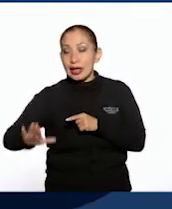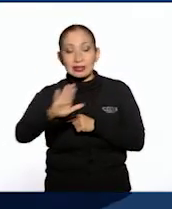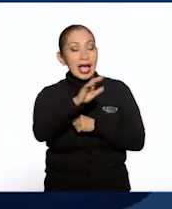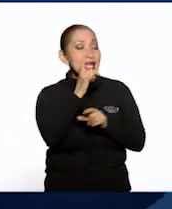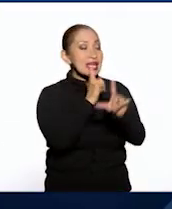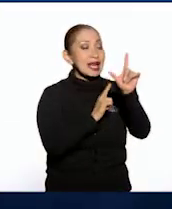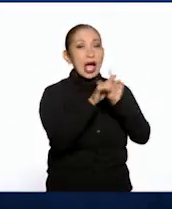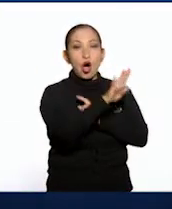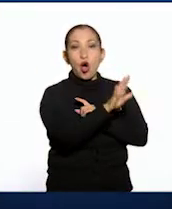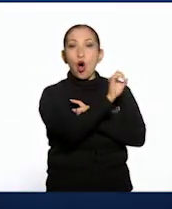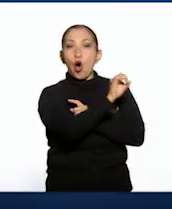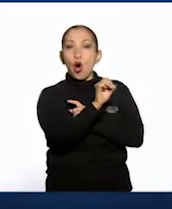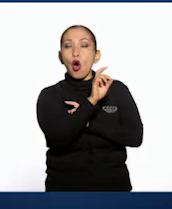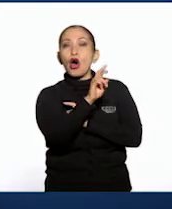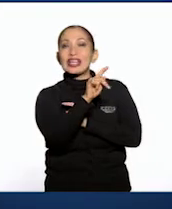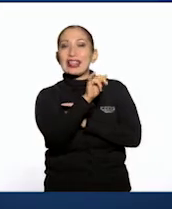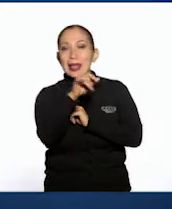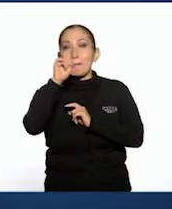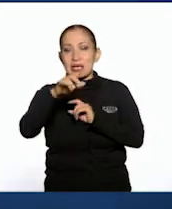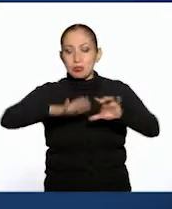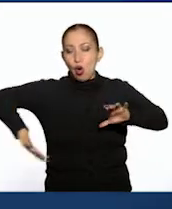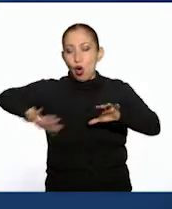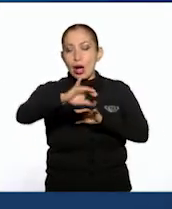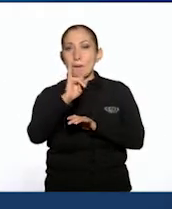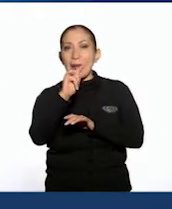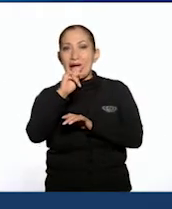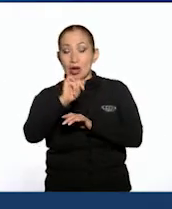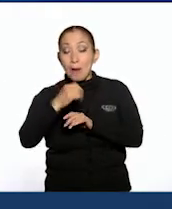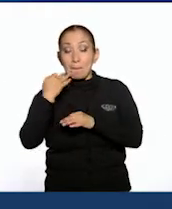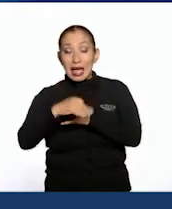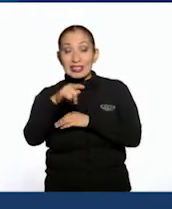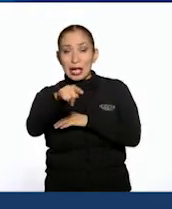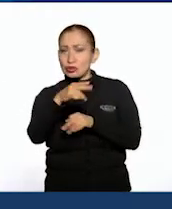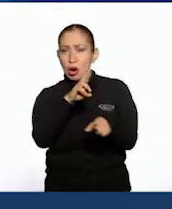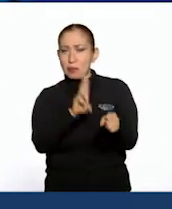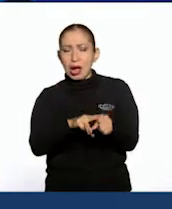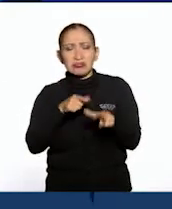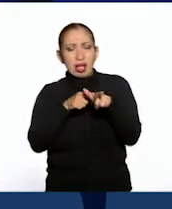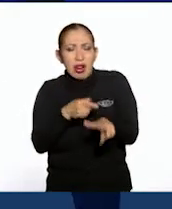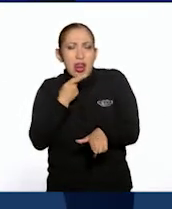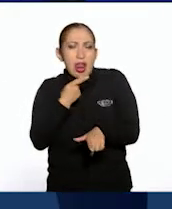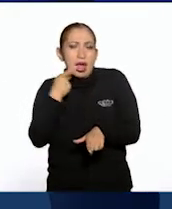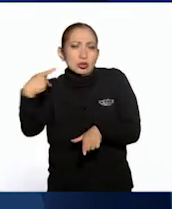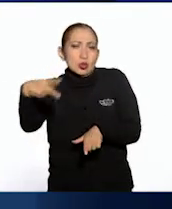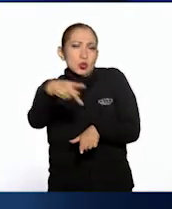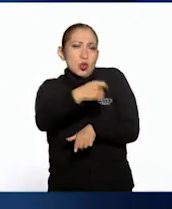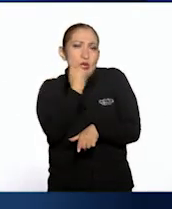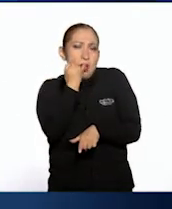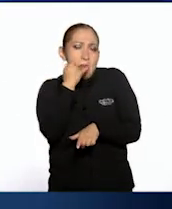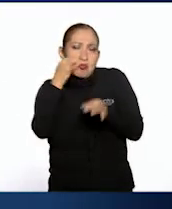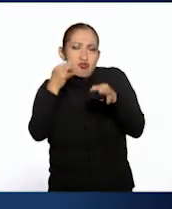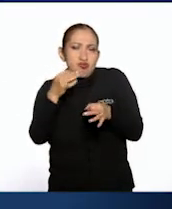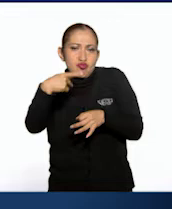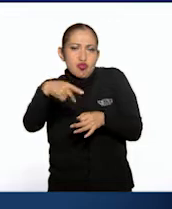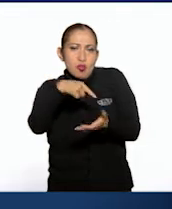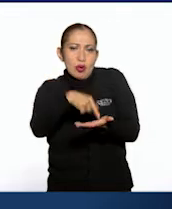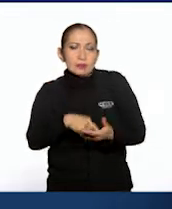el griego en el oriente del imperio, mientras la gente común seguía hablando sus lenguas